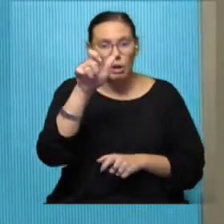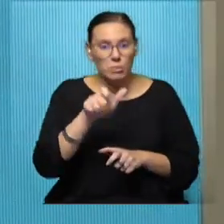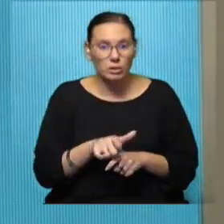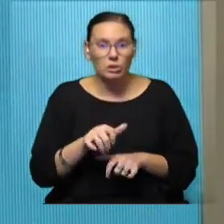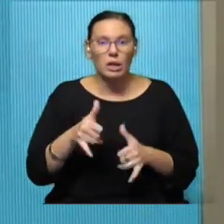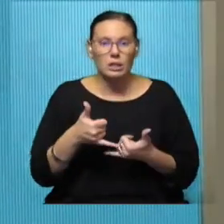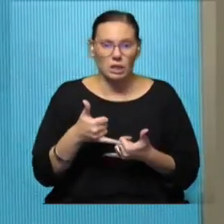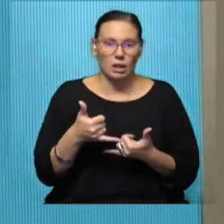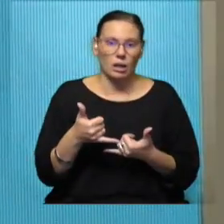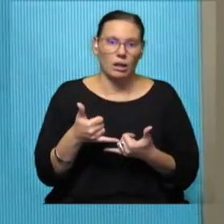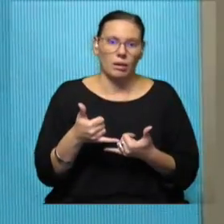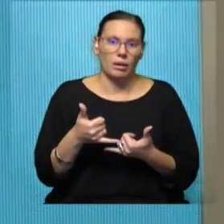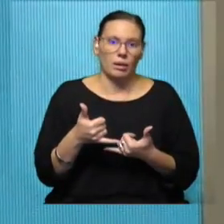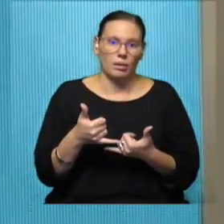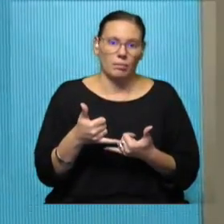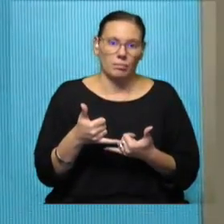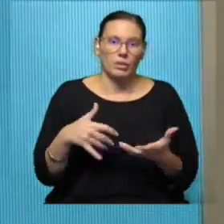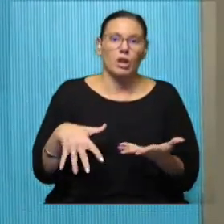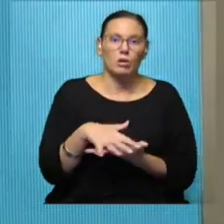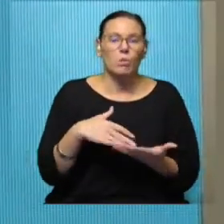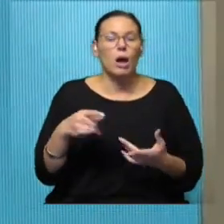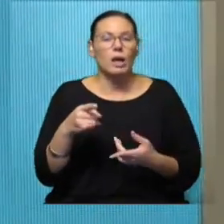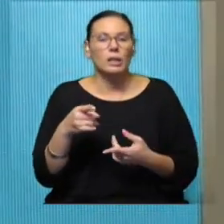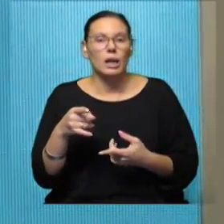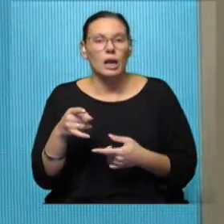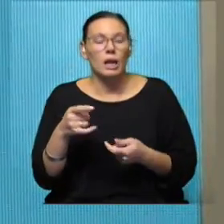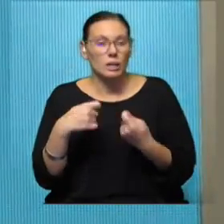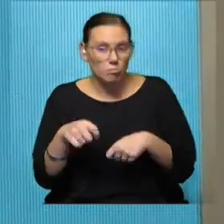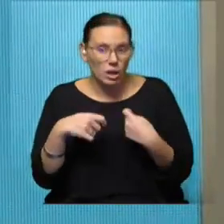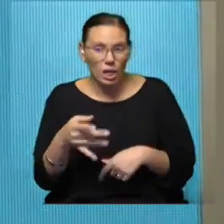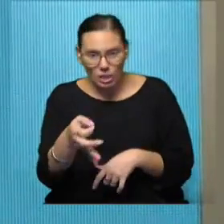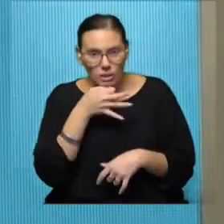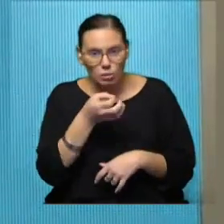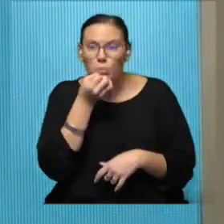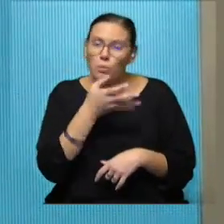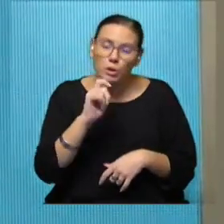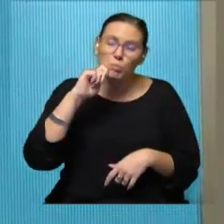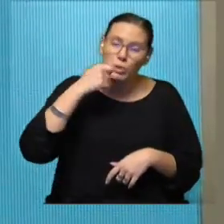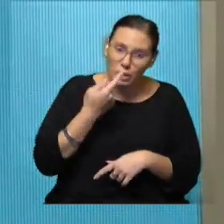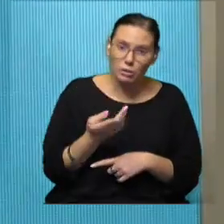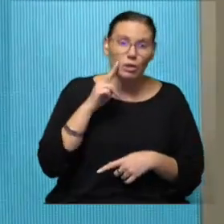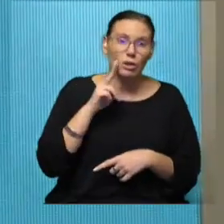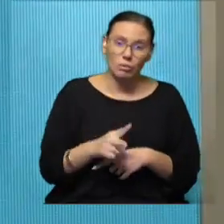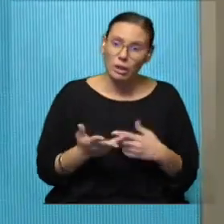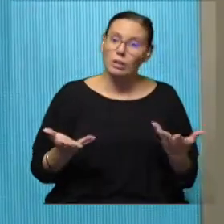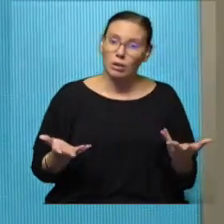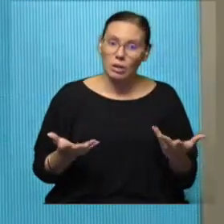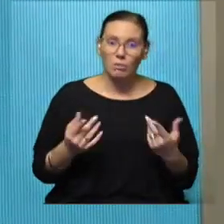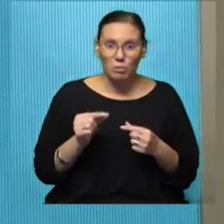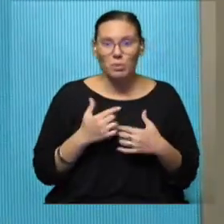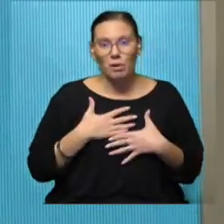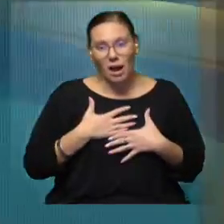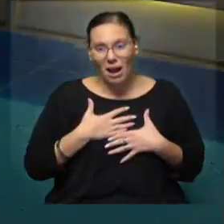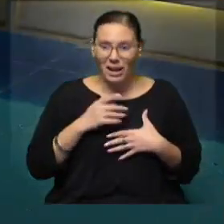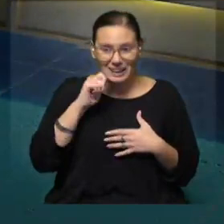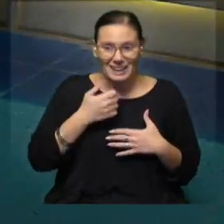tipo ya tienen tipo lugar en la industria y todo eso, a hablarnos y decirnos que estaba muy copado lo que habían visto, y fue un poco como,